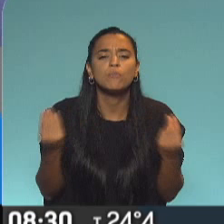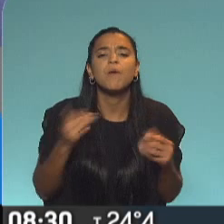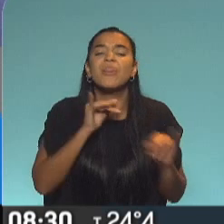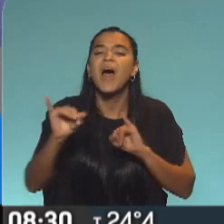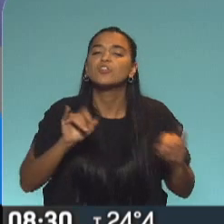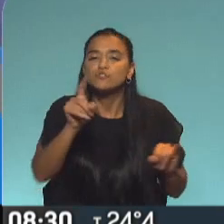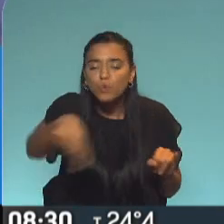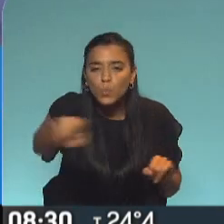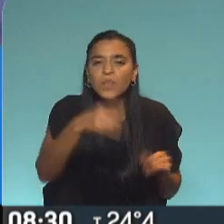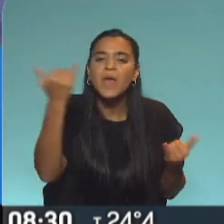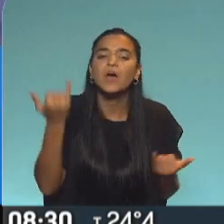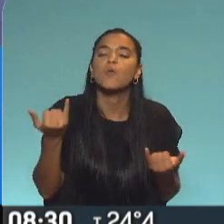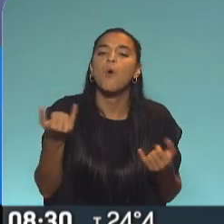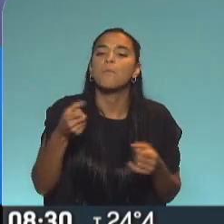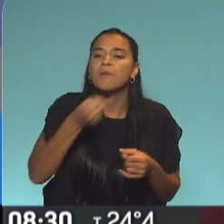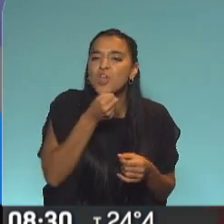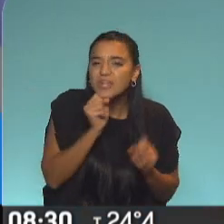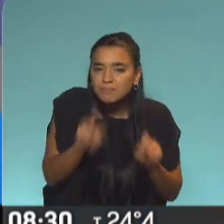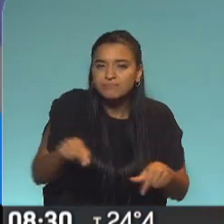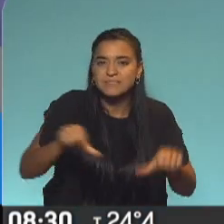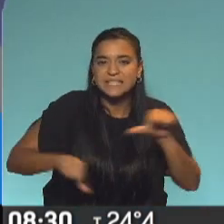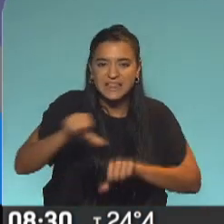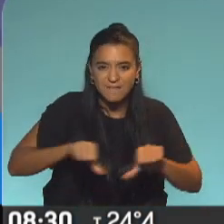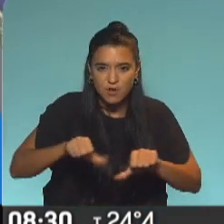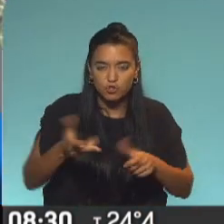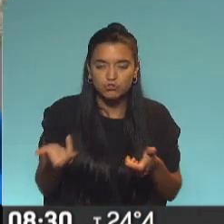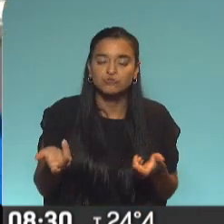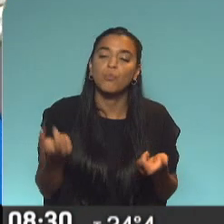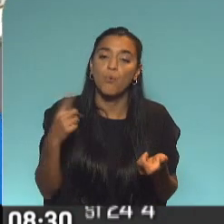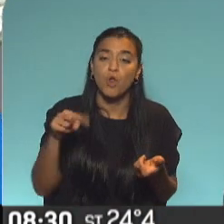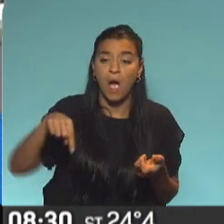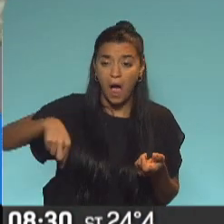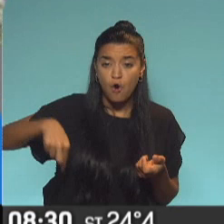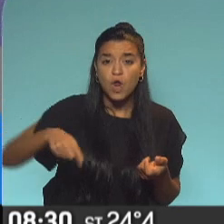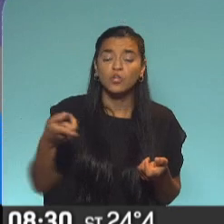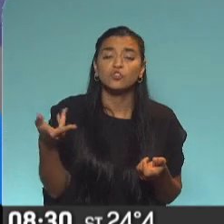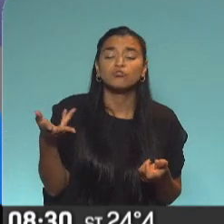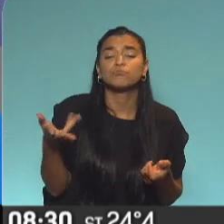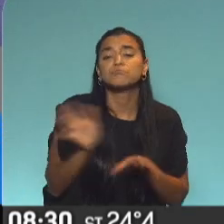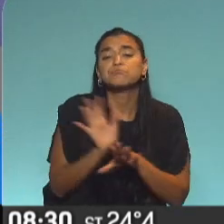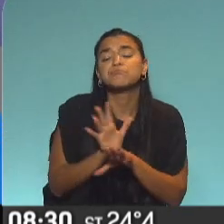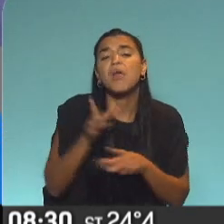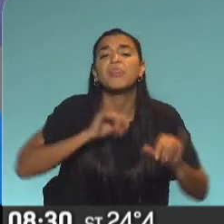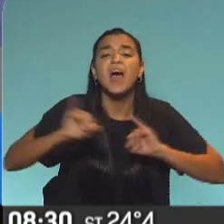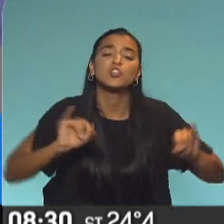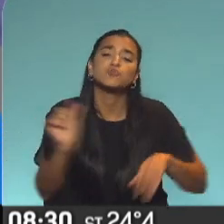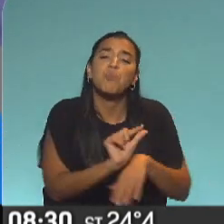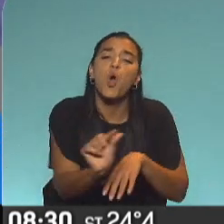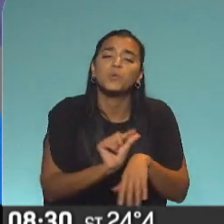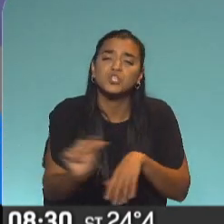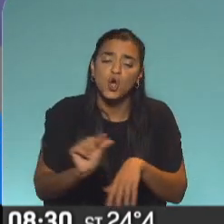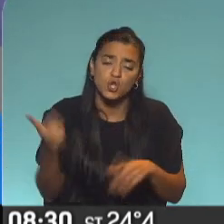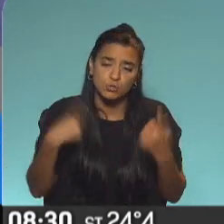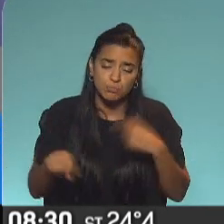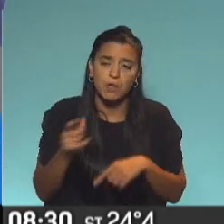datos tienen ustedes como periodistas científicos al respecto? Bueno, hasta ahora todos los datos son provisorios, pero sí, las